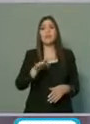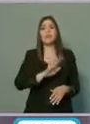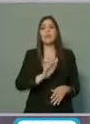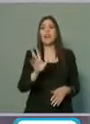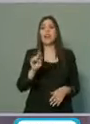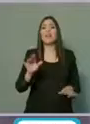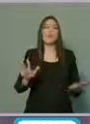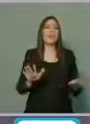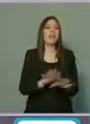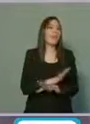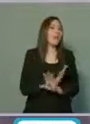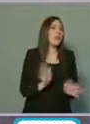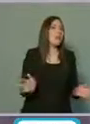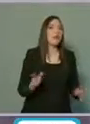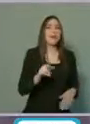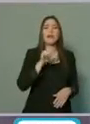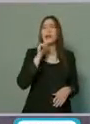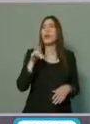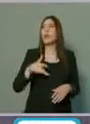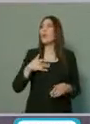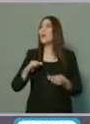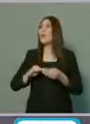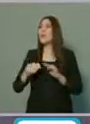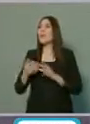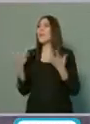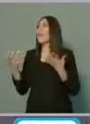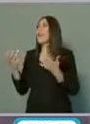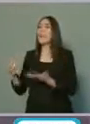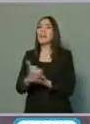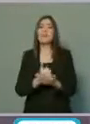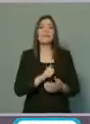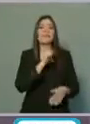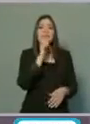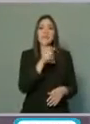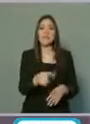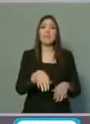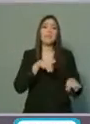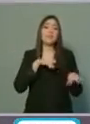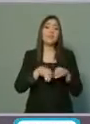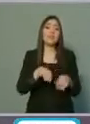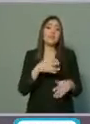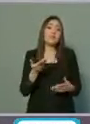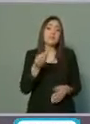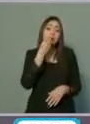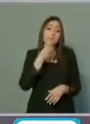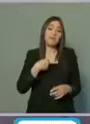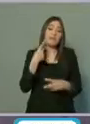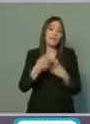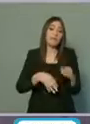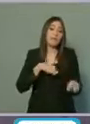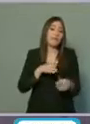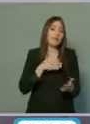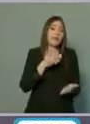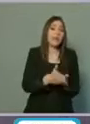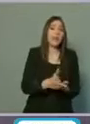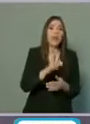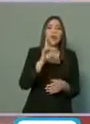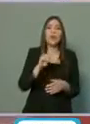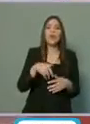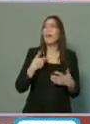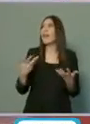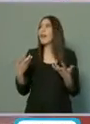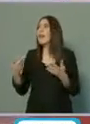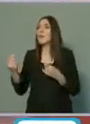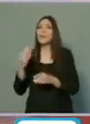quieres cambiar, ya nada te motiva, vas a trabajar porque tienes que trabajar, no ves una finalidad más allá. No es como el trabajo